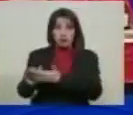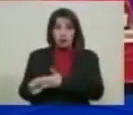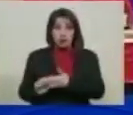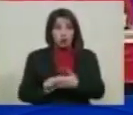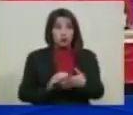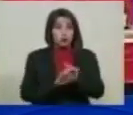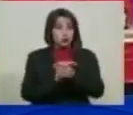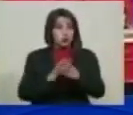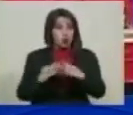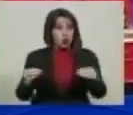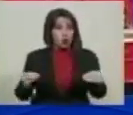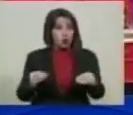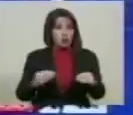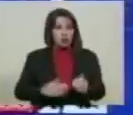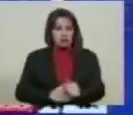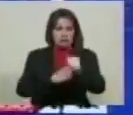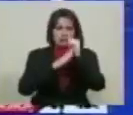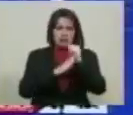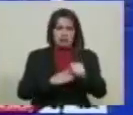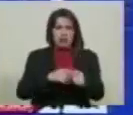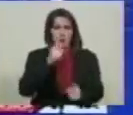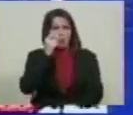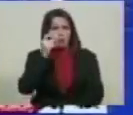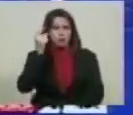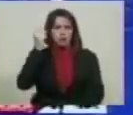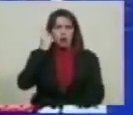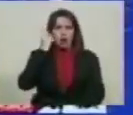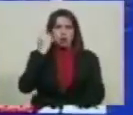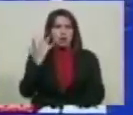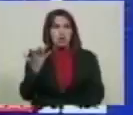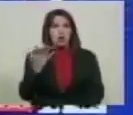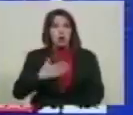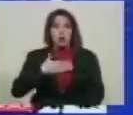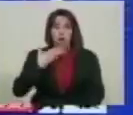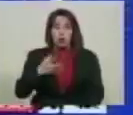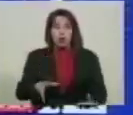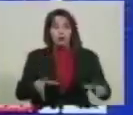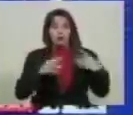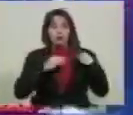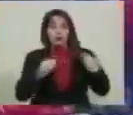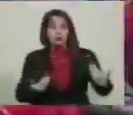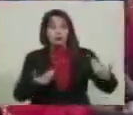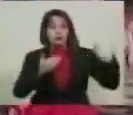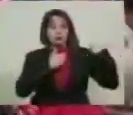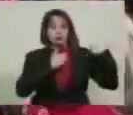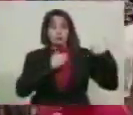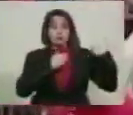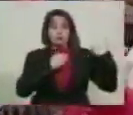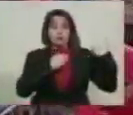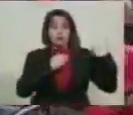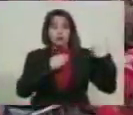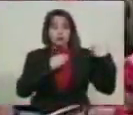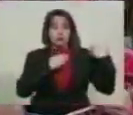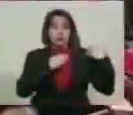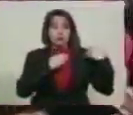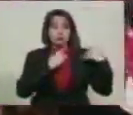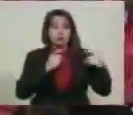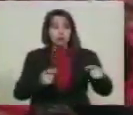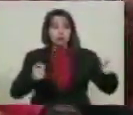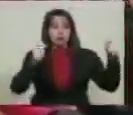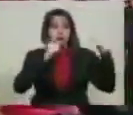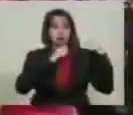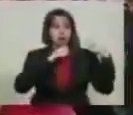hermanas, líderes, lideresas, poder asumir la perspectiva de un proceso